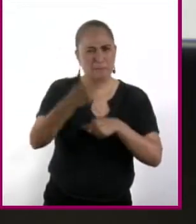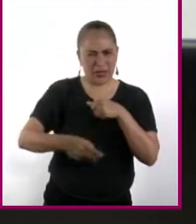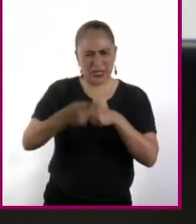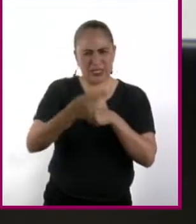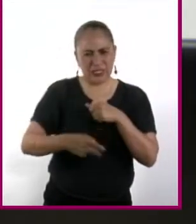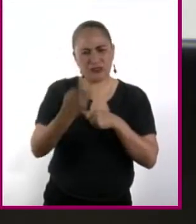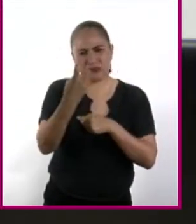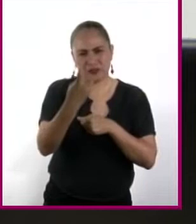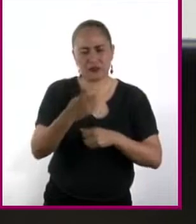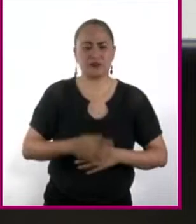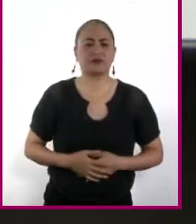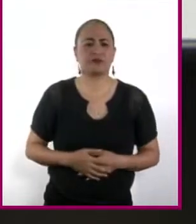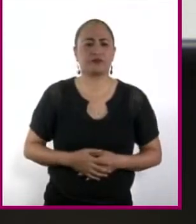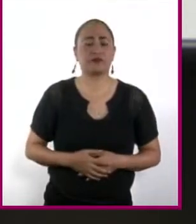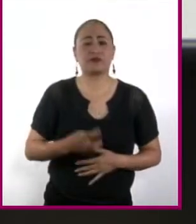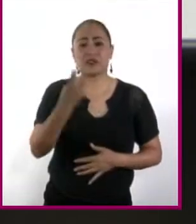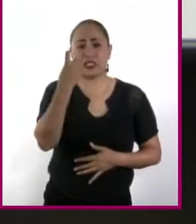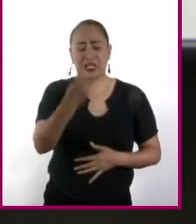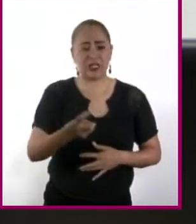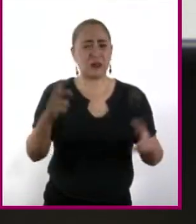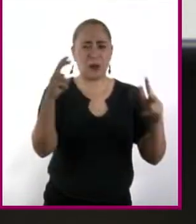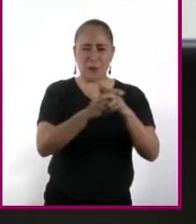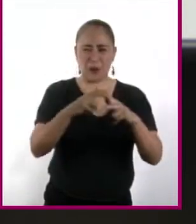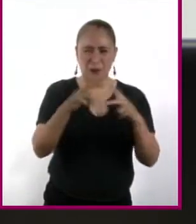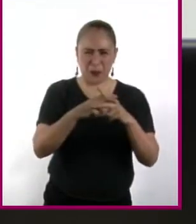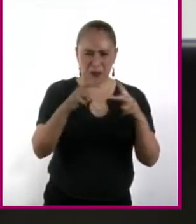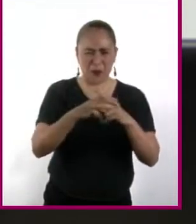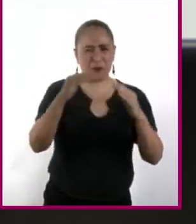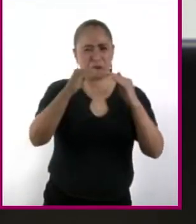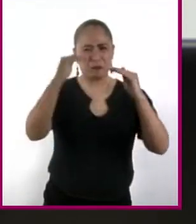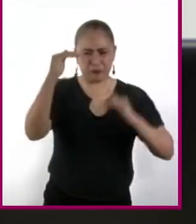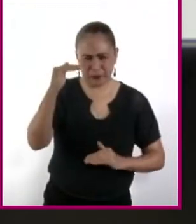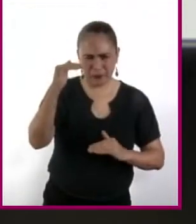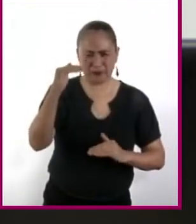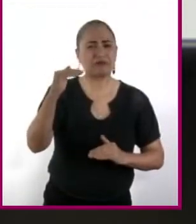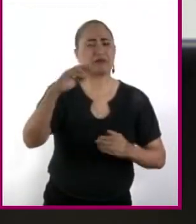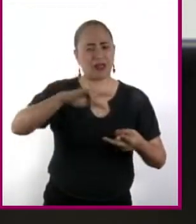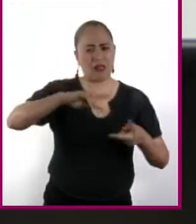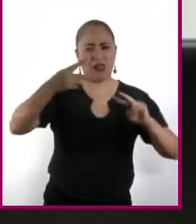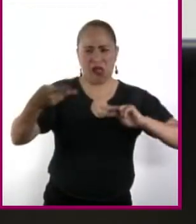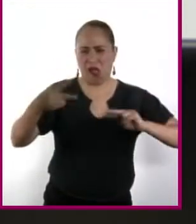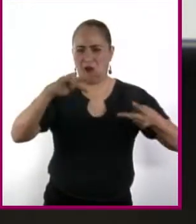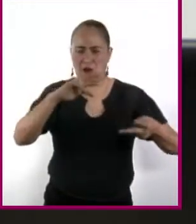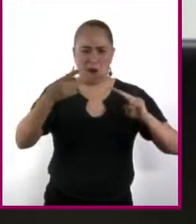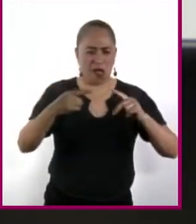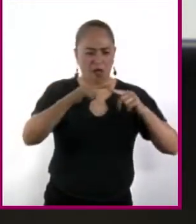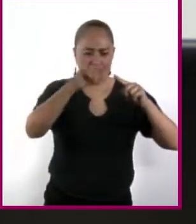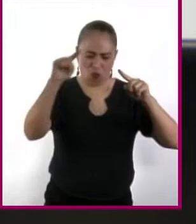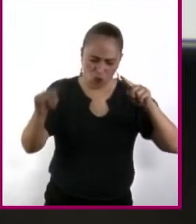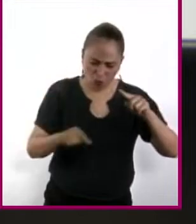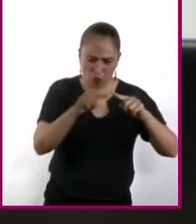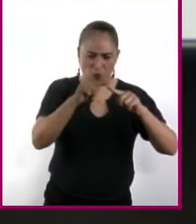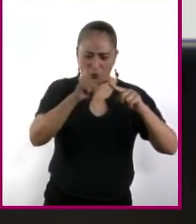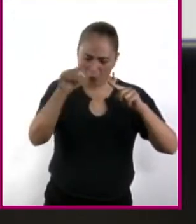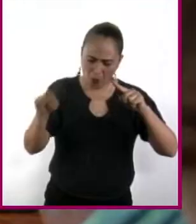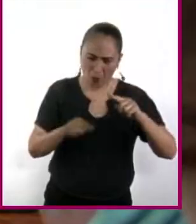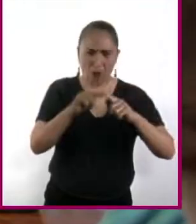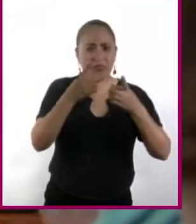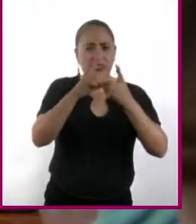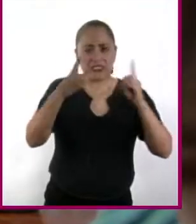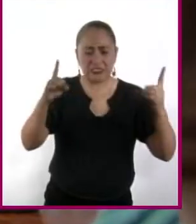salida. Esta trampa hace que la violencia y la desigualdad se alimenten mutuamente y creen un círculo vicioso que afecta el